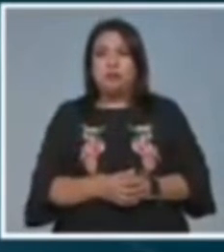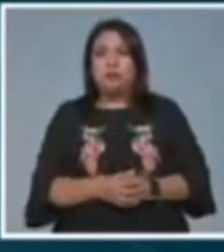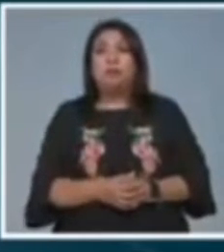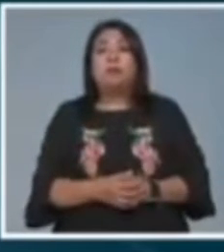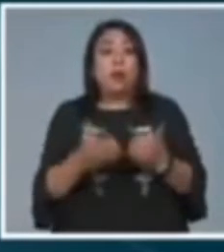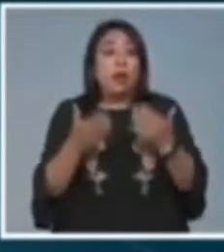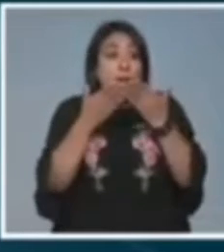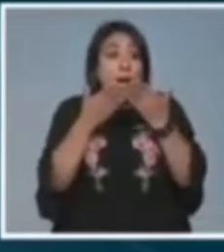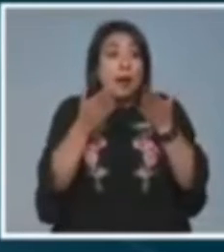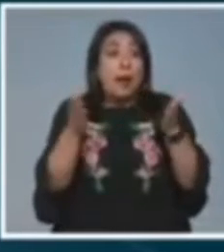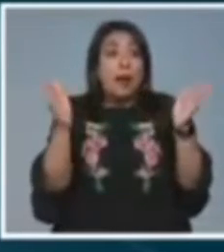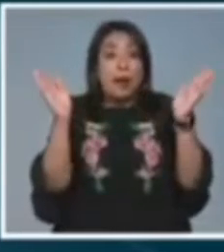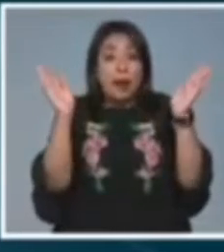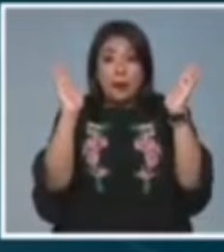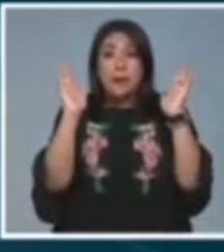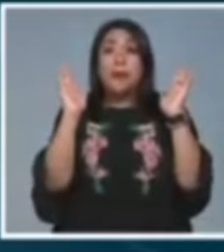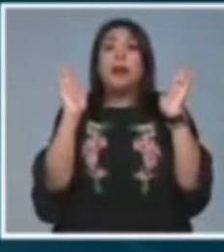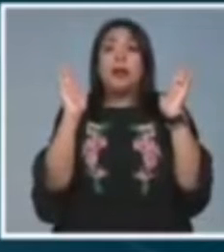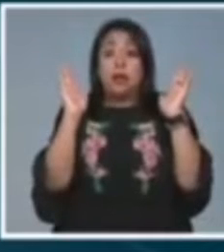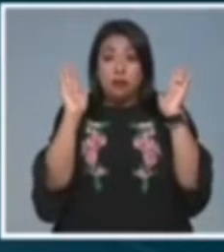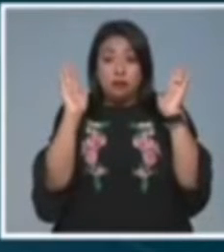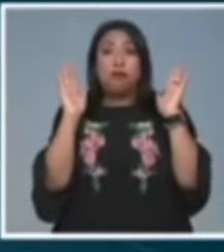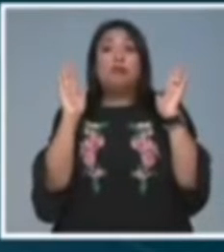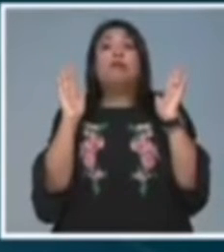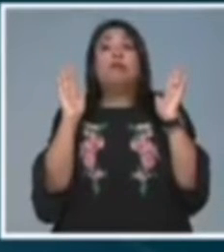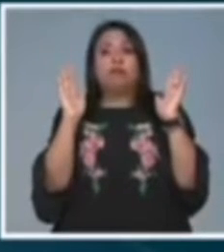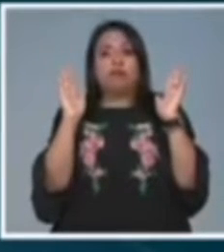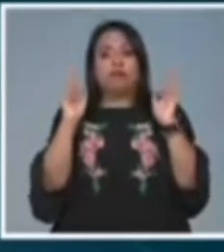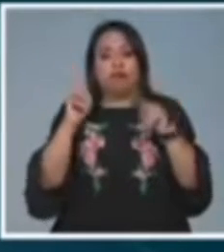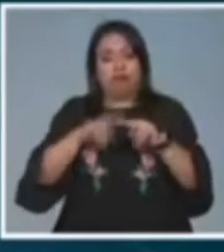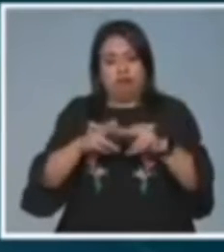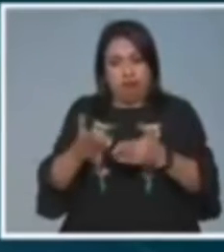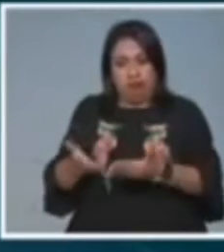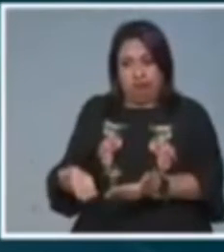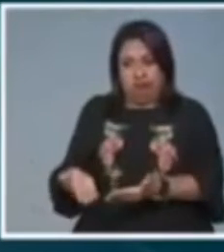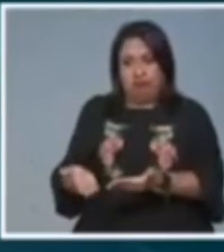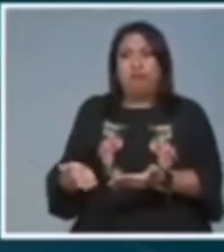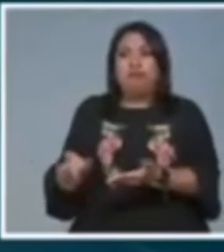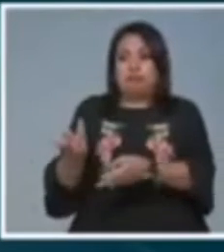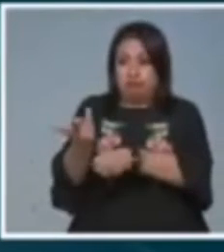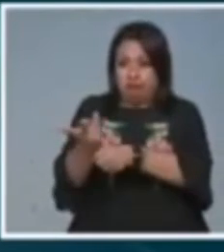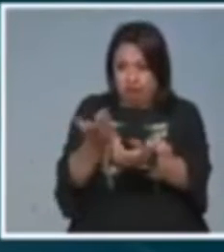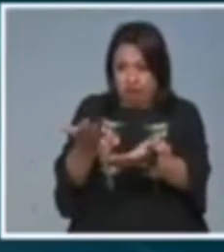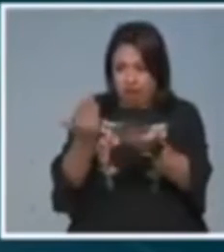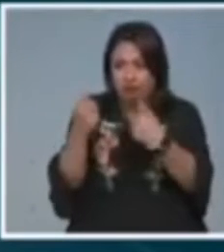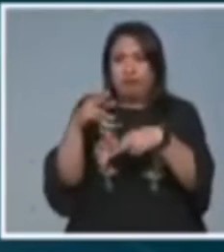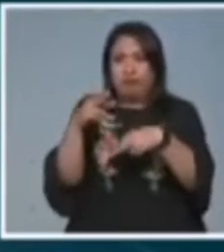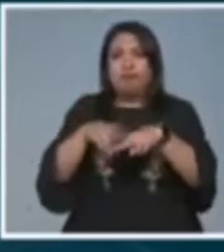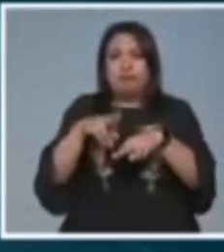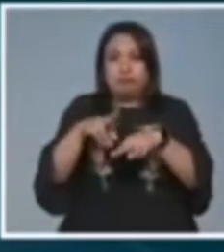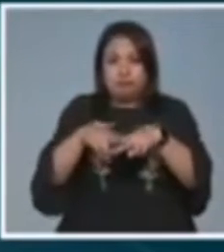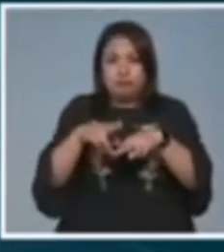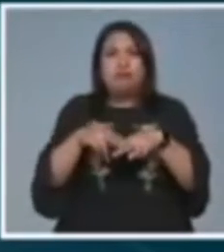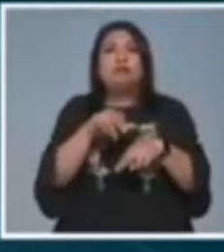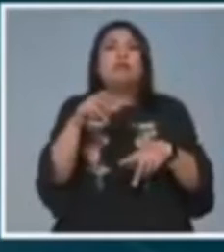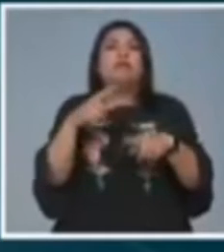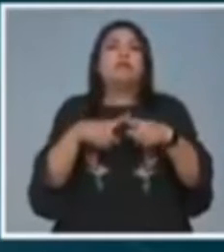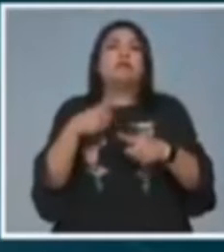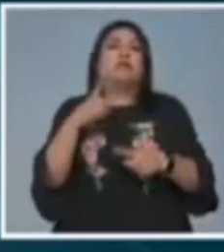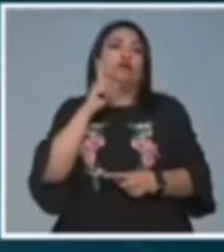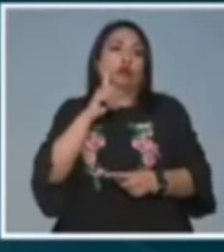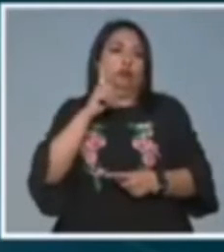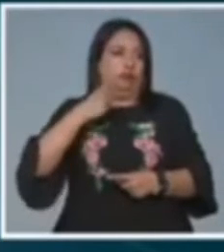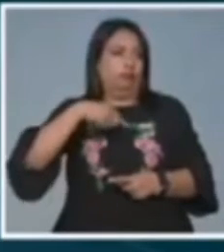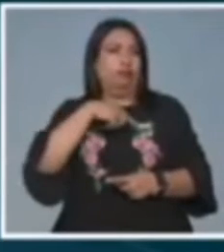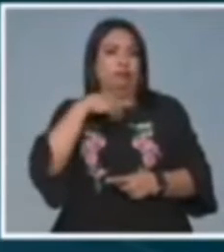nos abrieron las puertas, nos pusieron la silla y nos invitaron a sentarnos a las mujeres